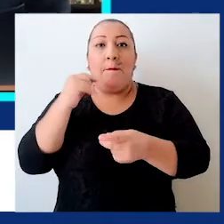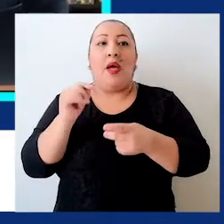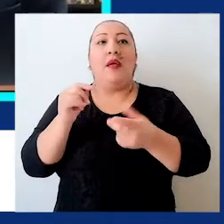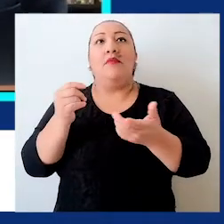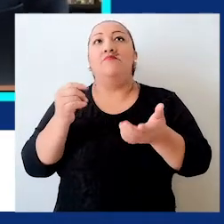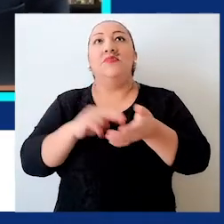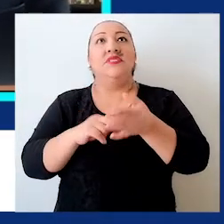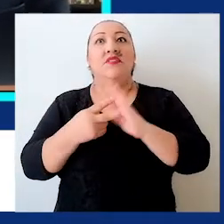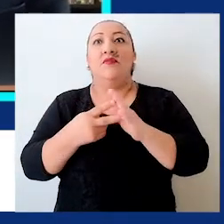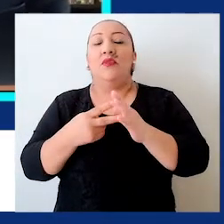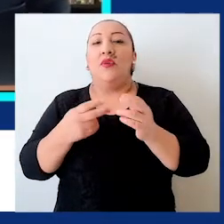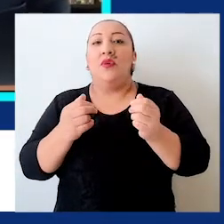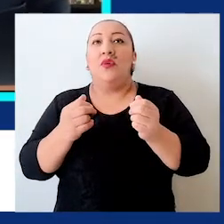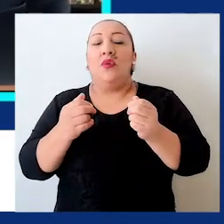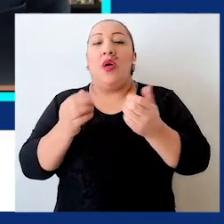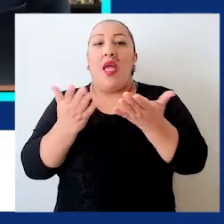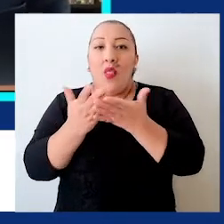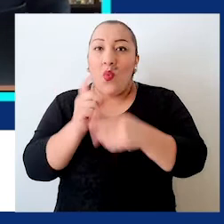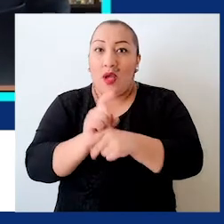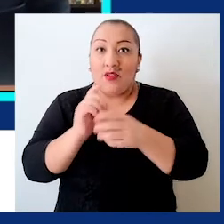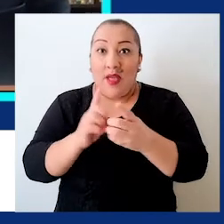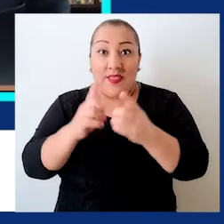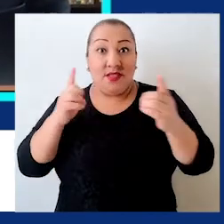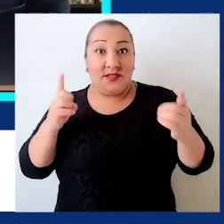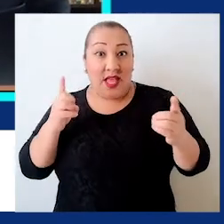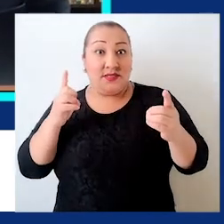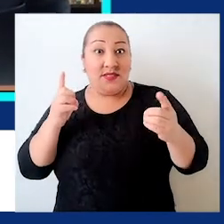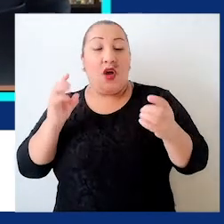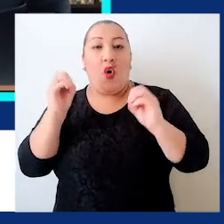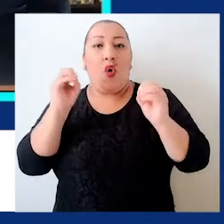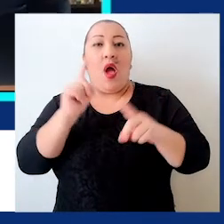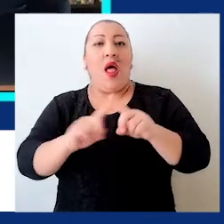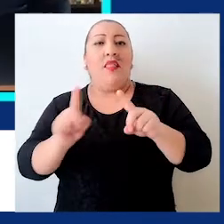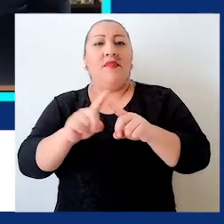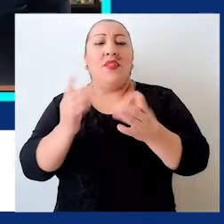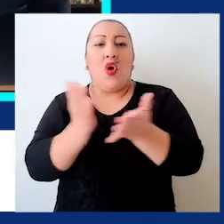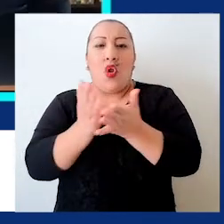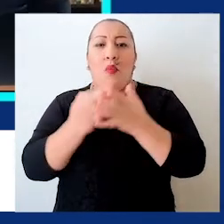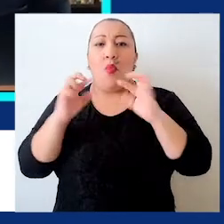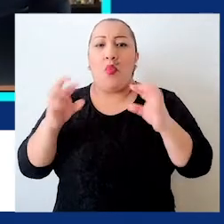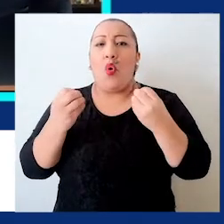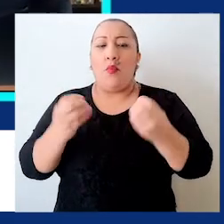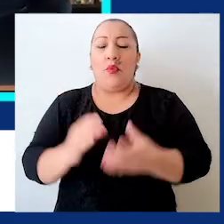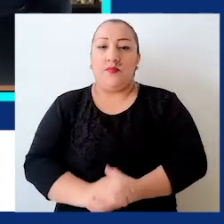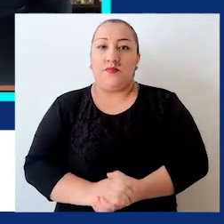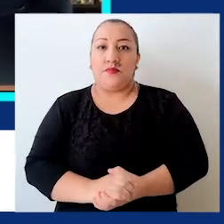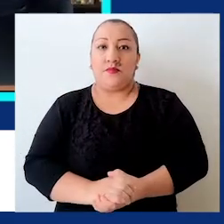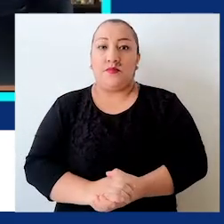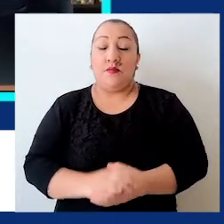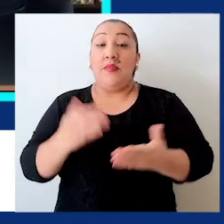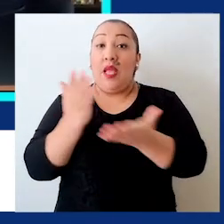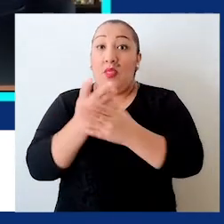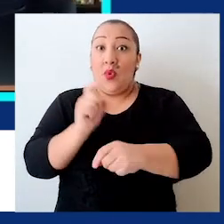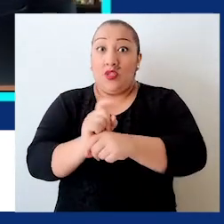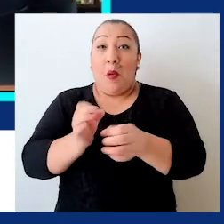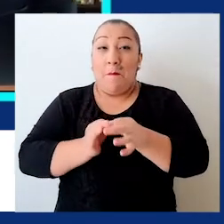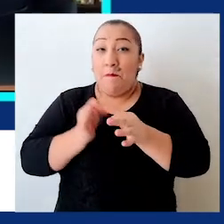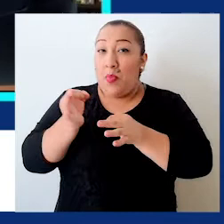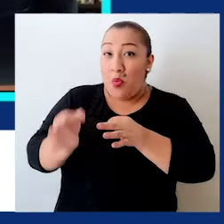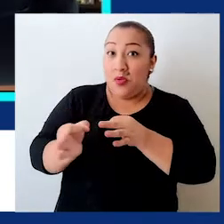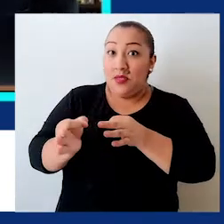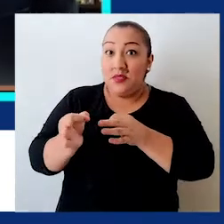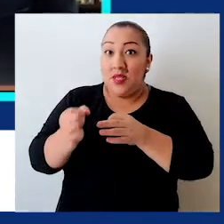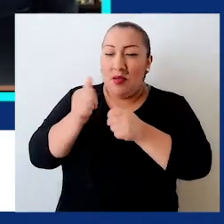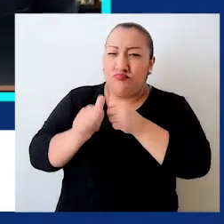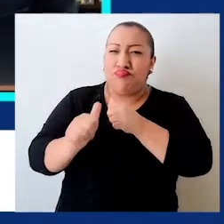efectiva prestación de la educación a distancia en instituciones públicas? En la educación rural ha identificado